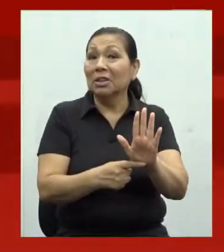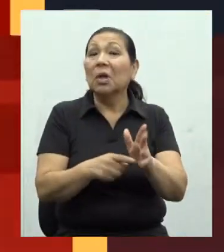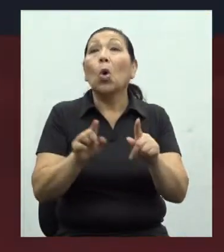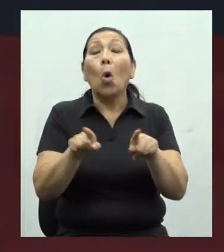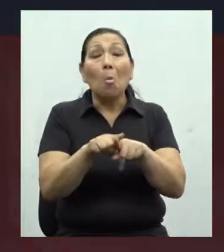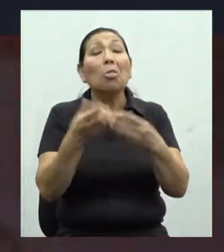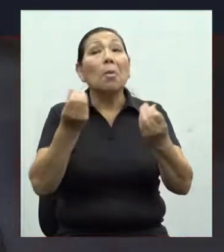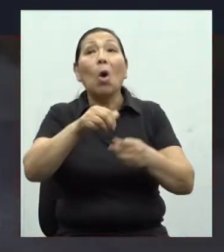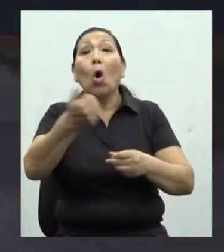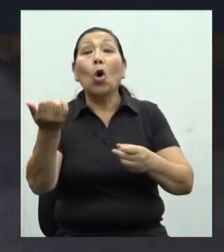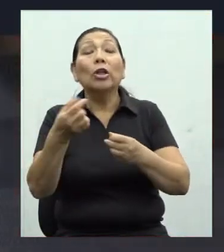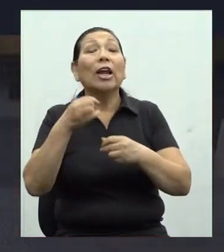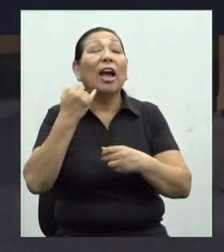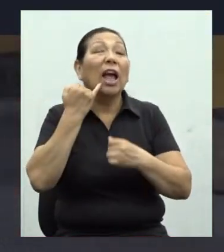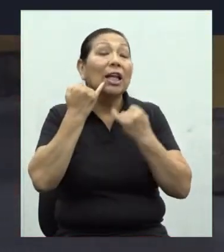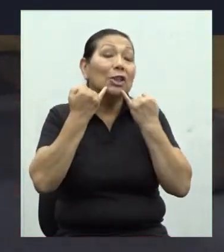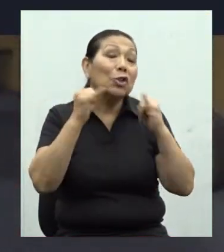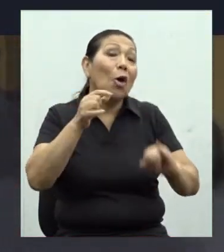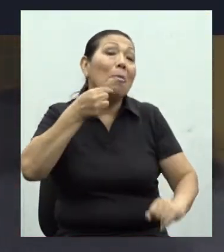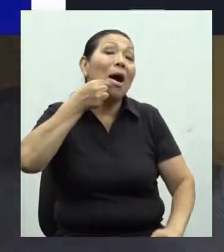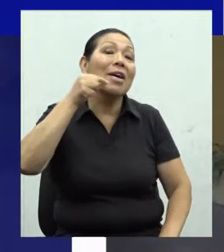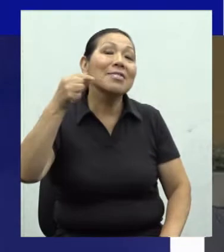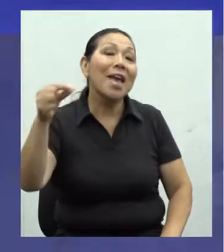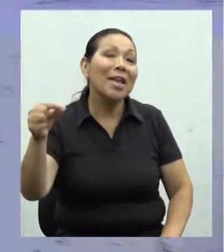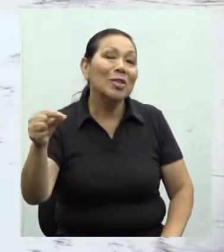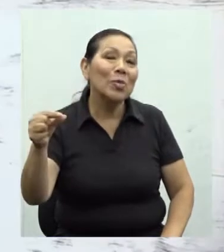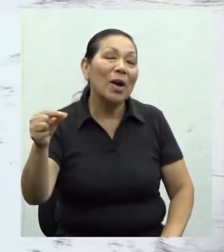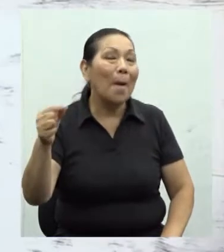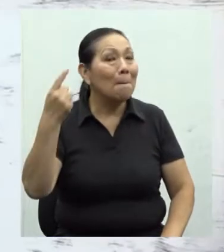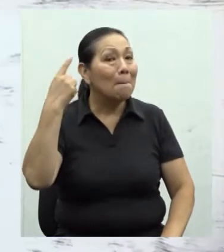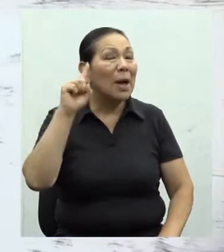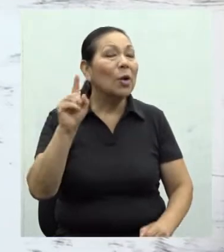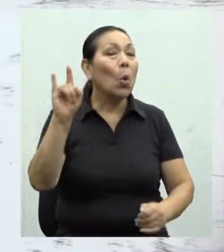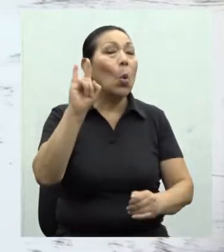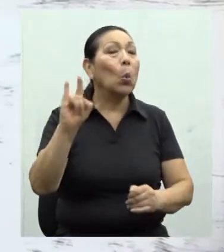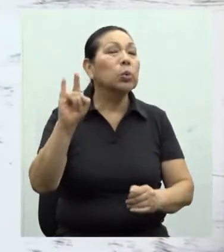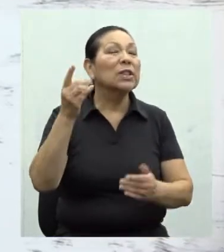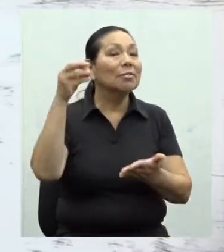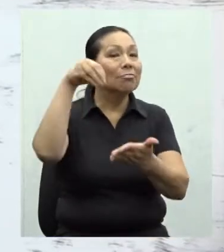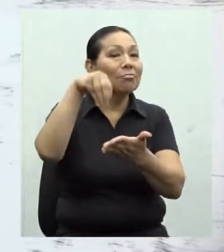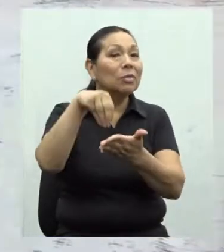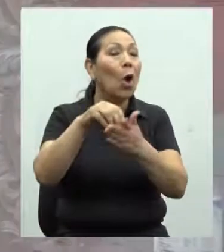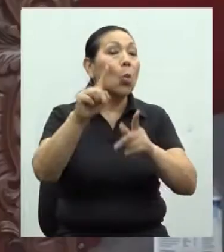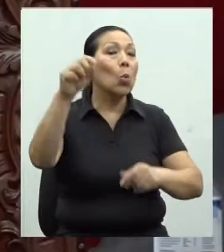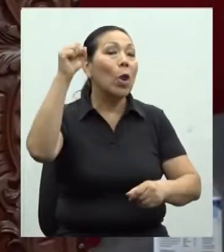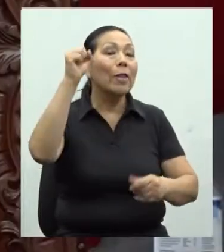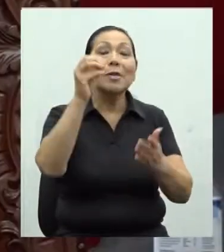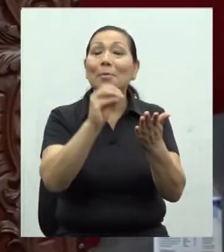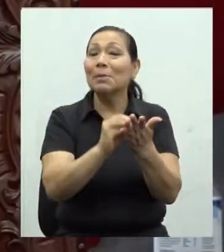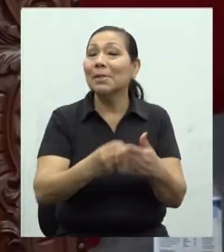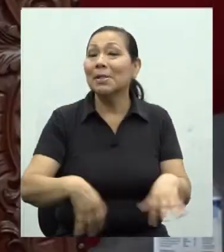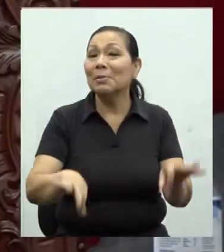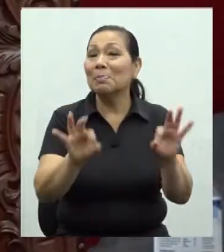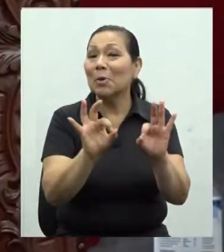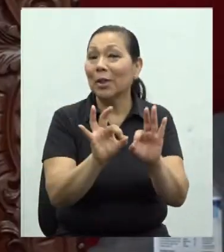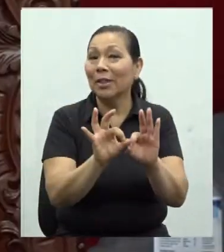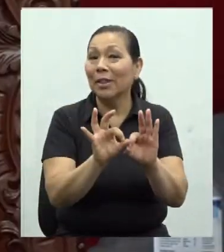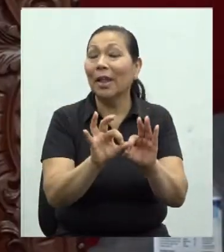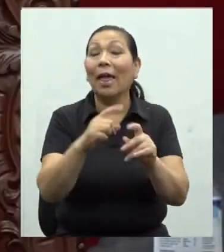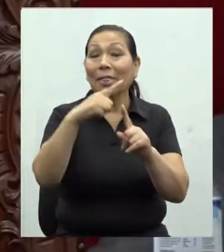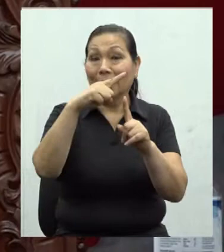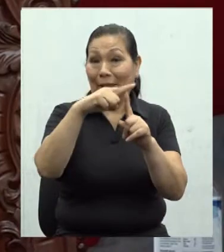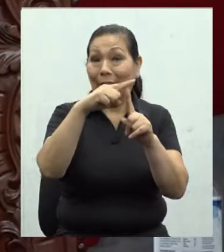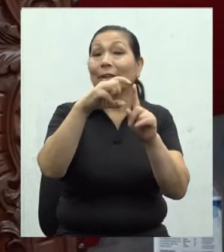idioma quechua. Toda esta iniciativa busca concretizar algunos derechos fundamentales que en el